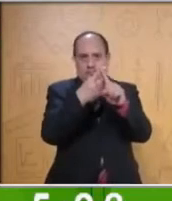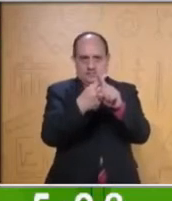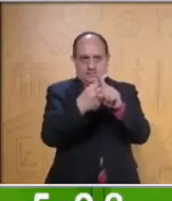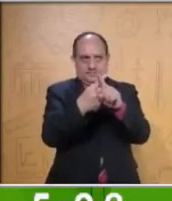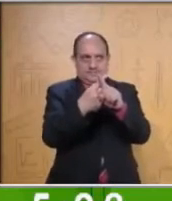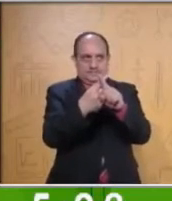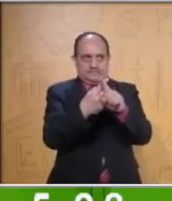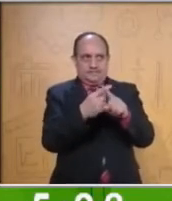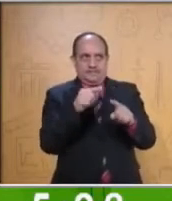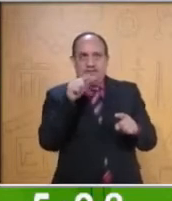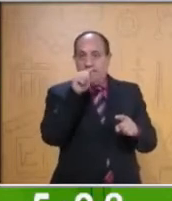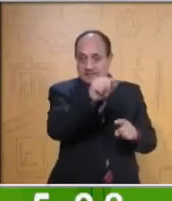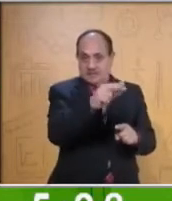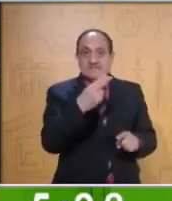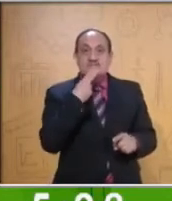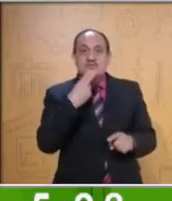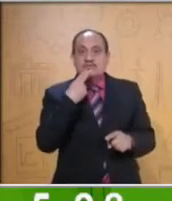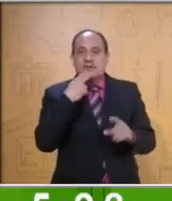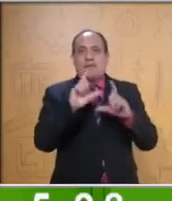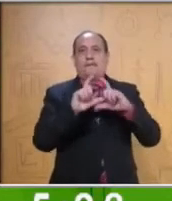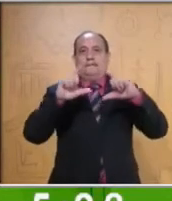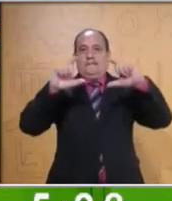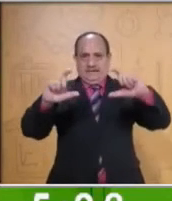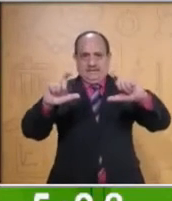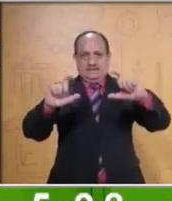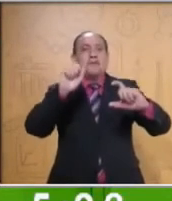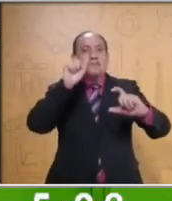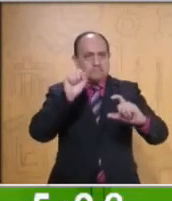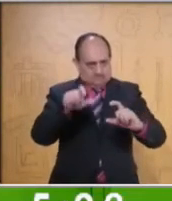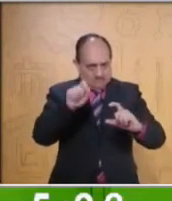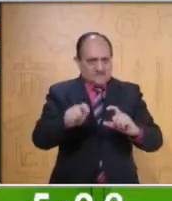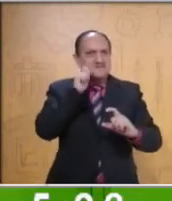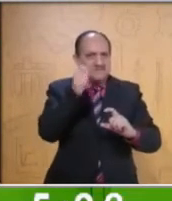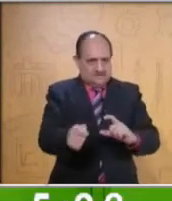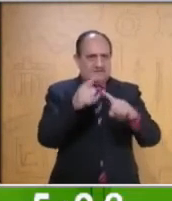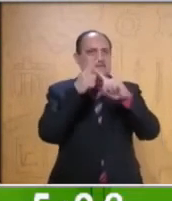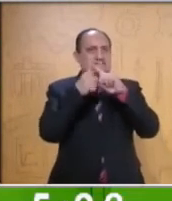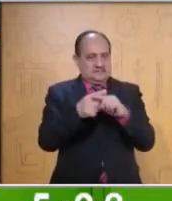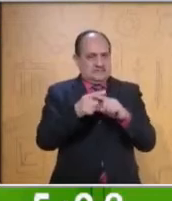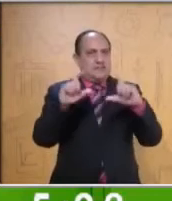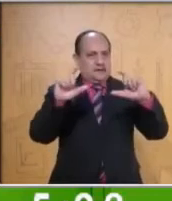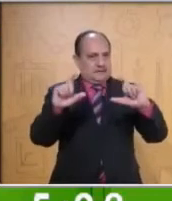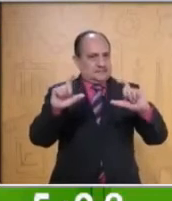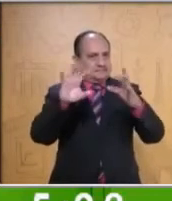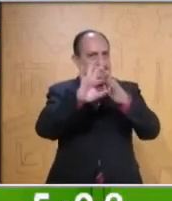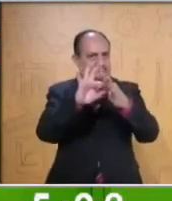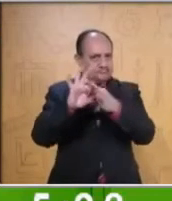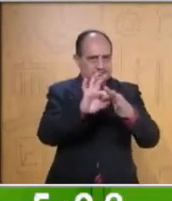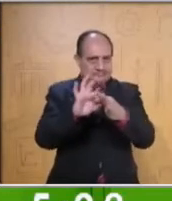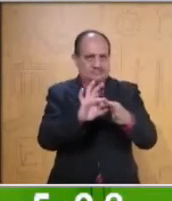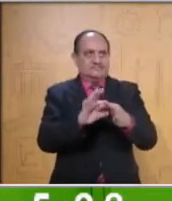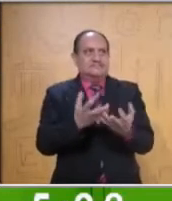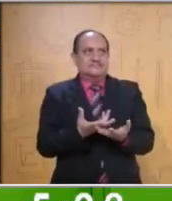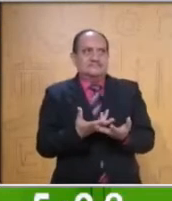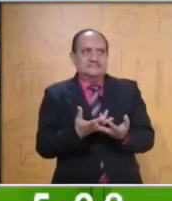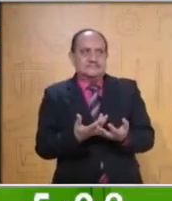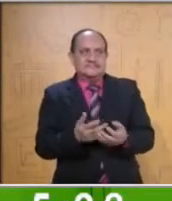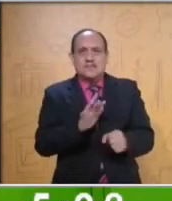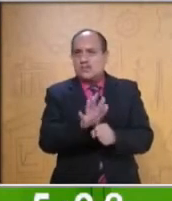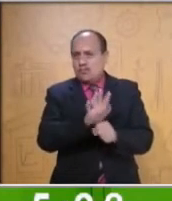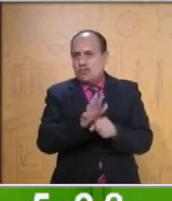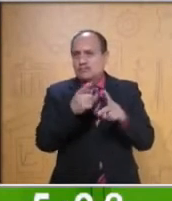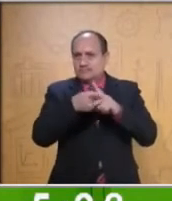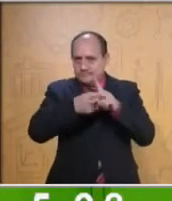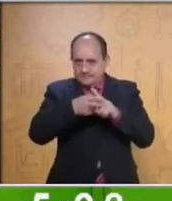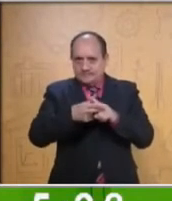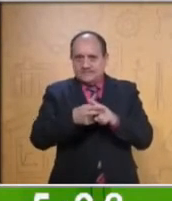pero aquí estamos utilizando paréntesis, lo cual es correcto. Entonces, aquí estoy utilizando la jerarquía de las operaciones.